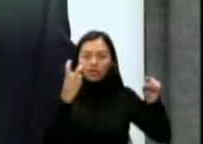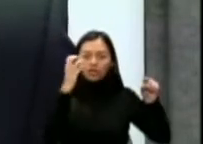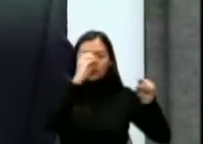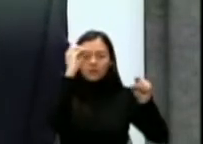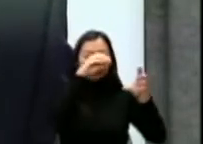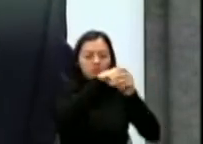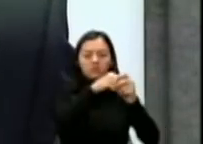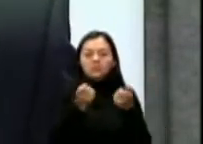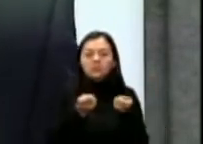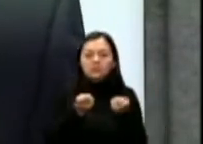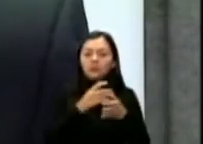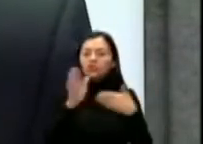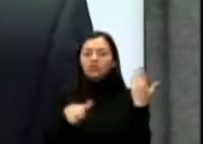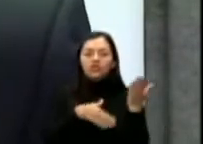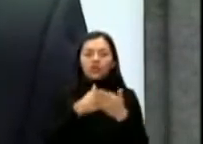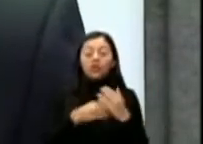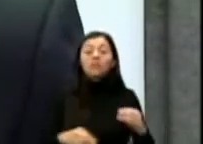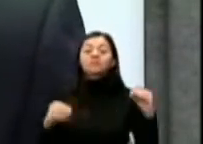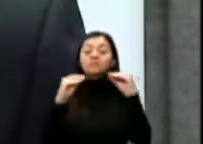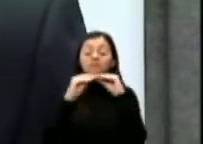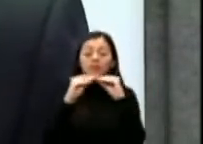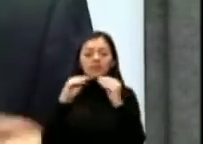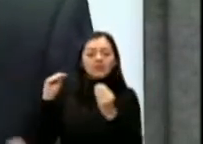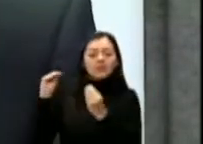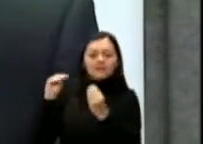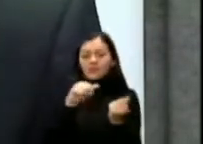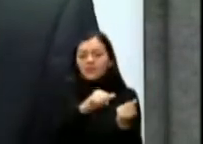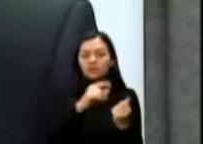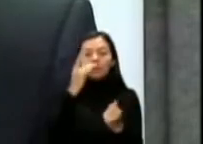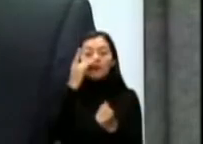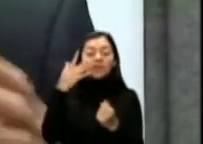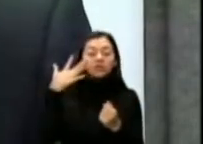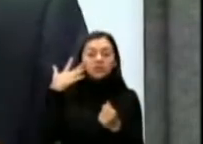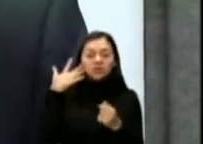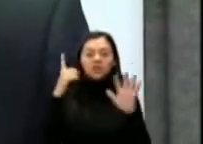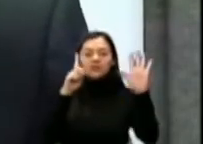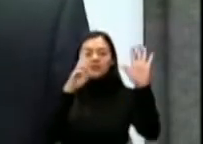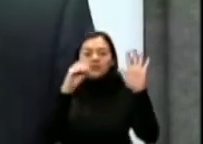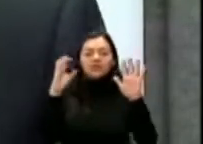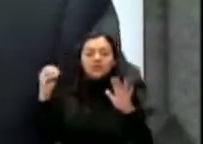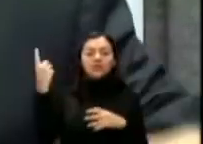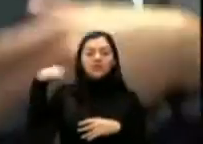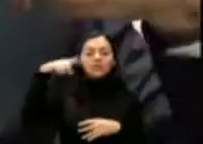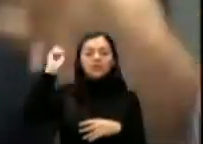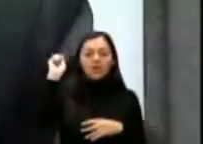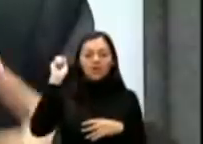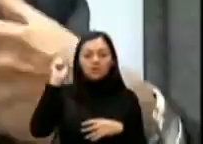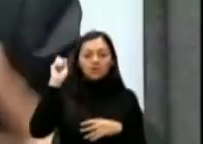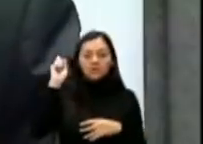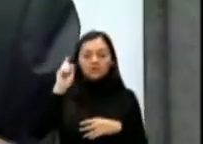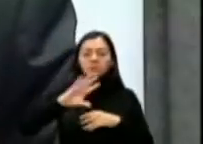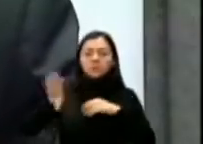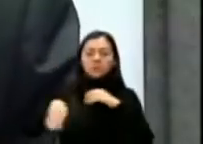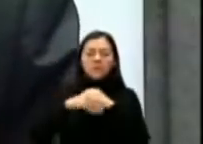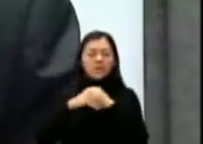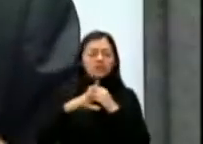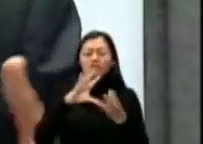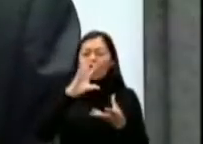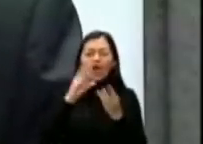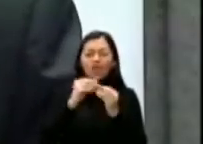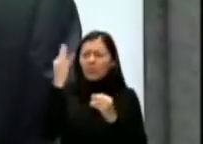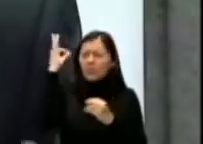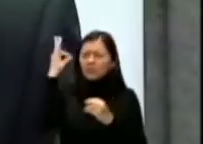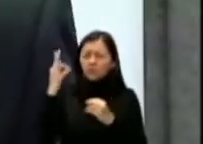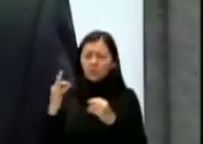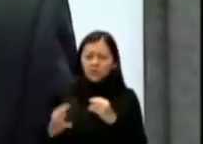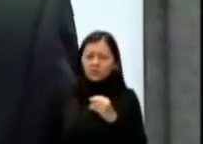proyectos estratégicos y que ya ha invertido la manida de más de 600 millones de dólares adicionales fuera de todo presupuestos